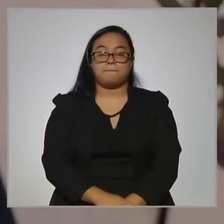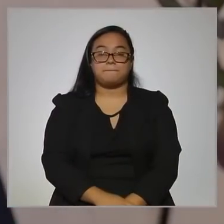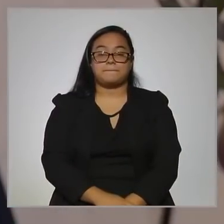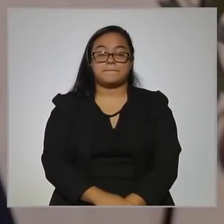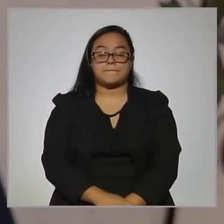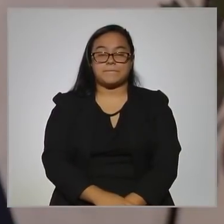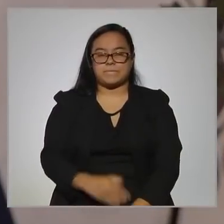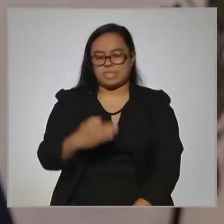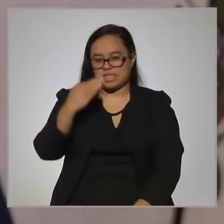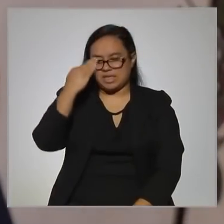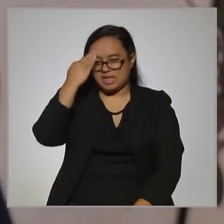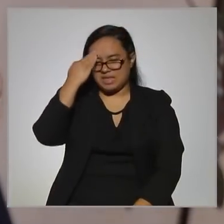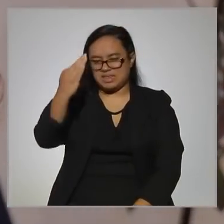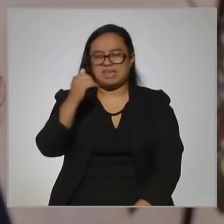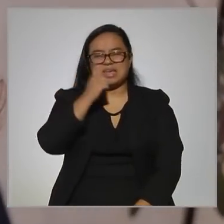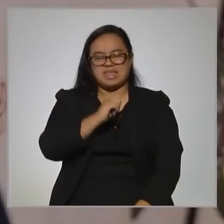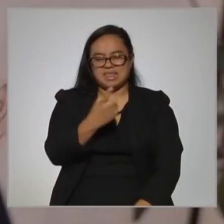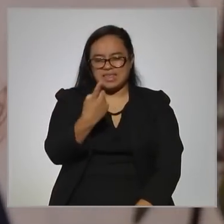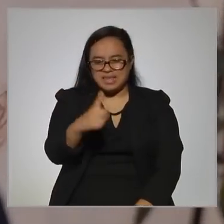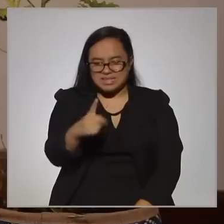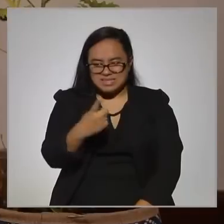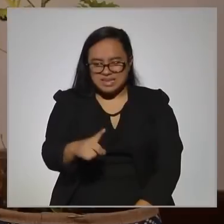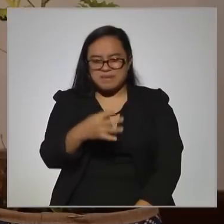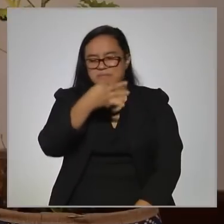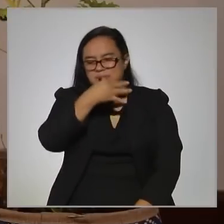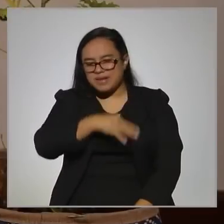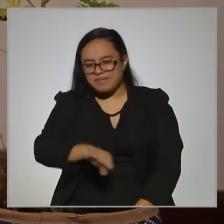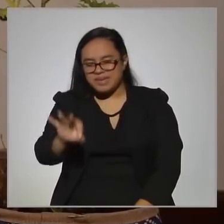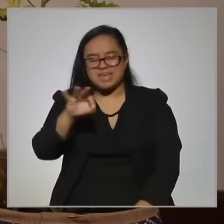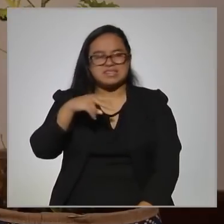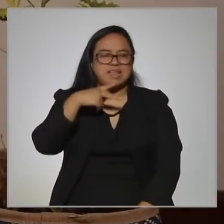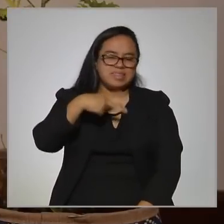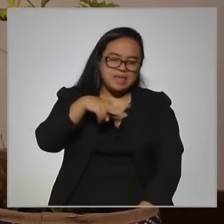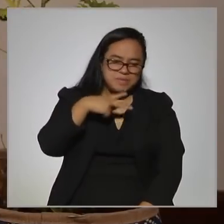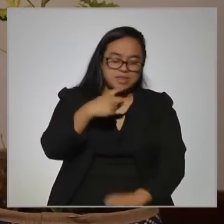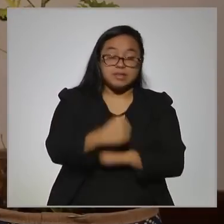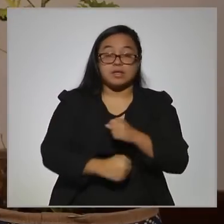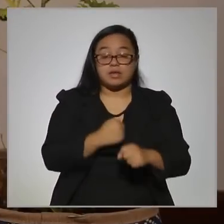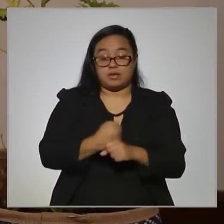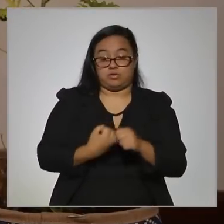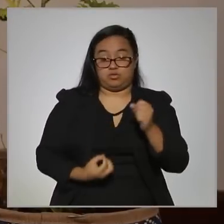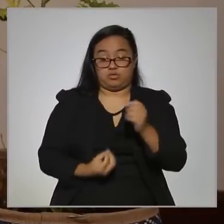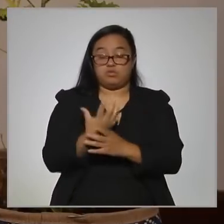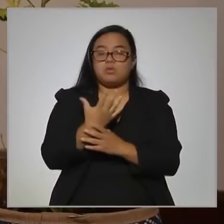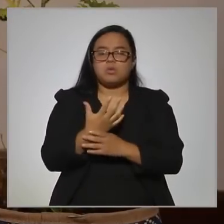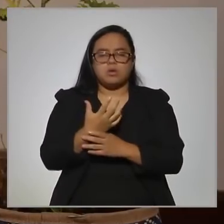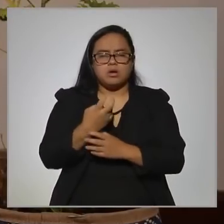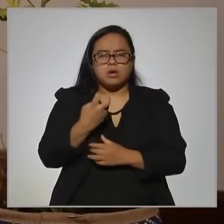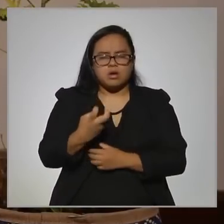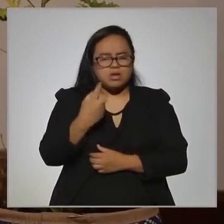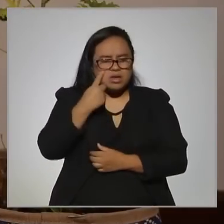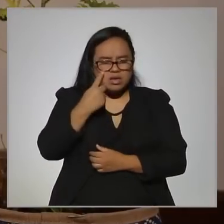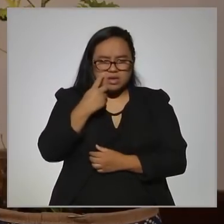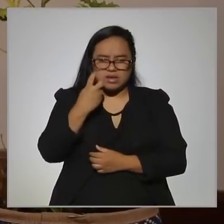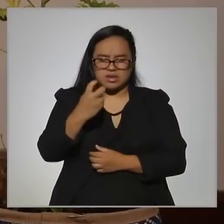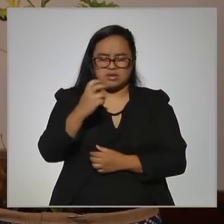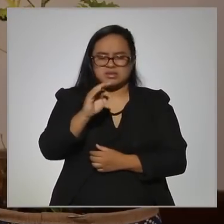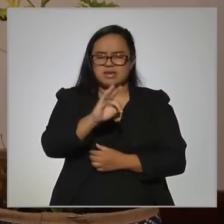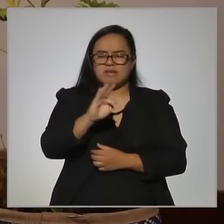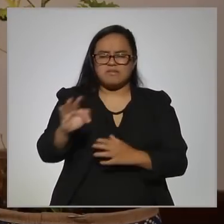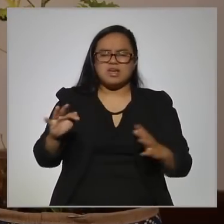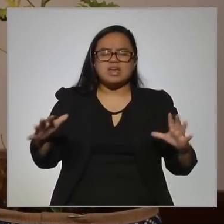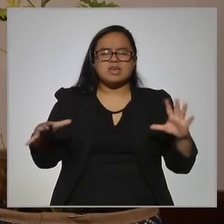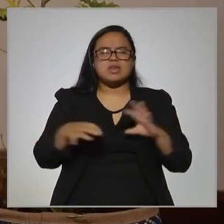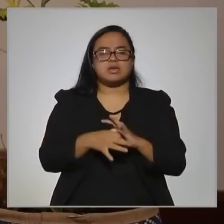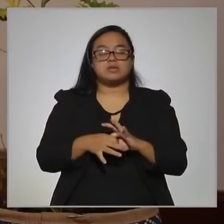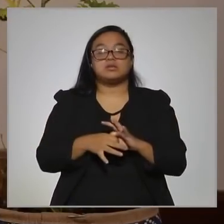Las épocas decembrinas, las épocas de Navidad y Año Nuevo, normalmente son épocas que se asocian